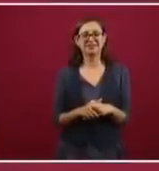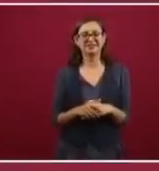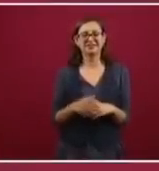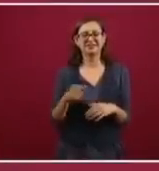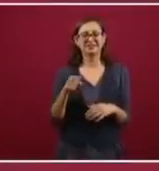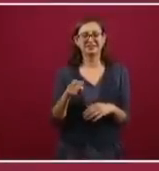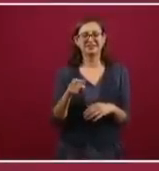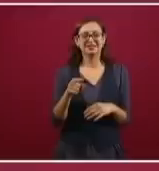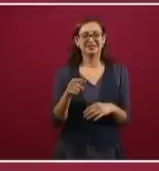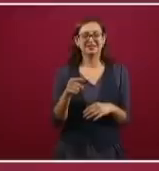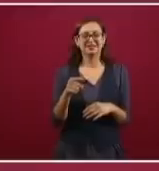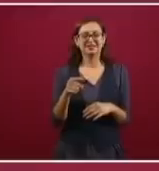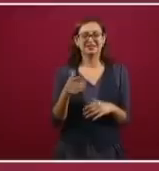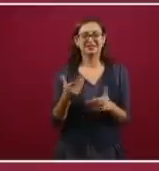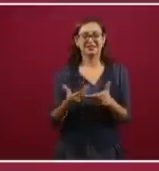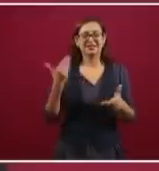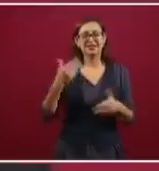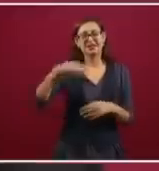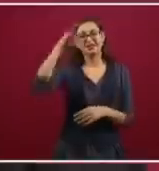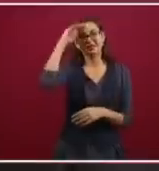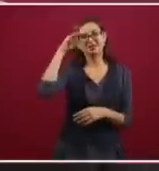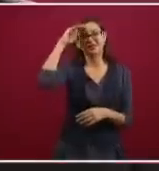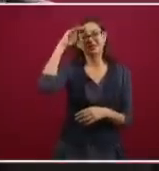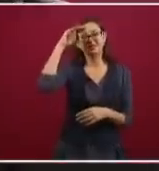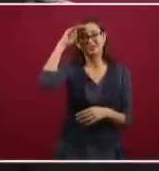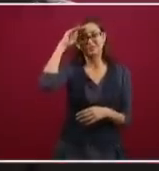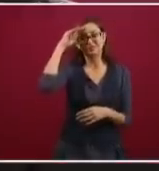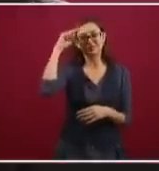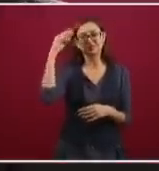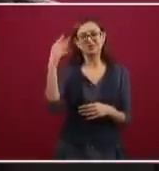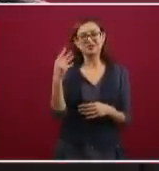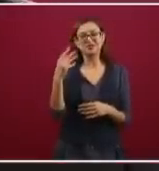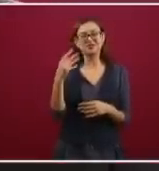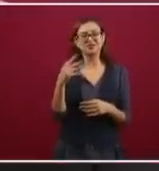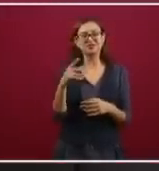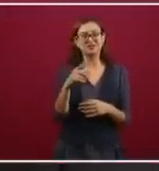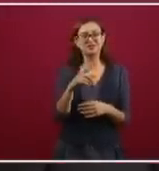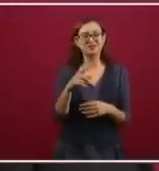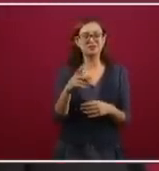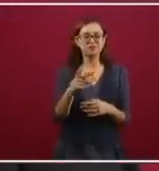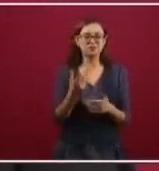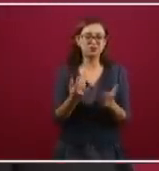se pensaba mucho en la filantropía,